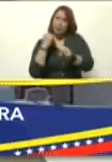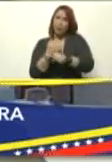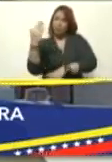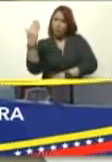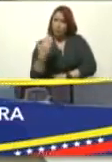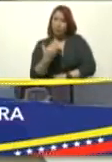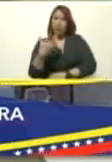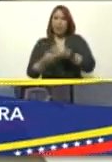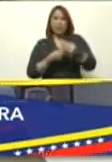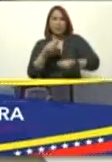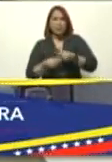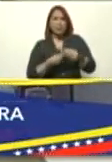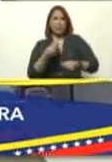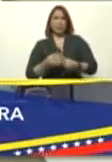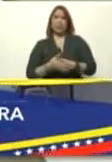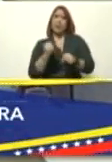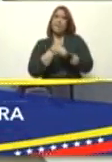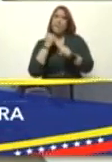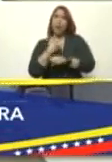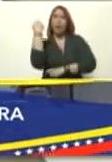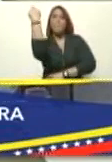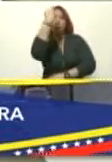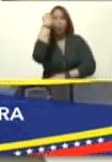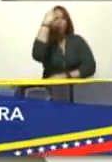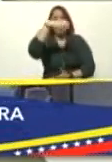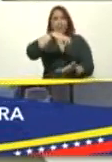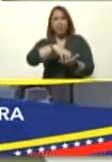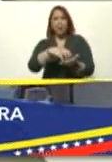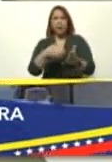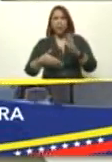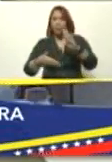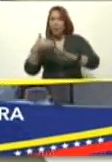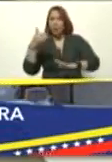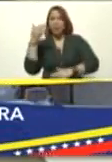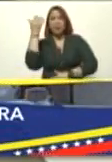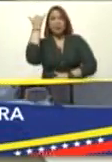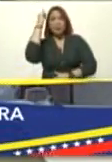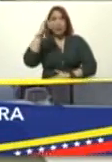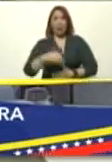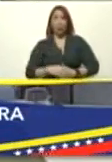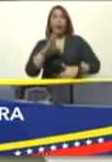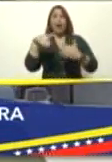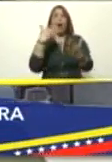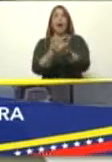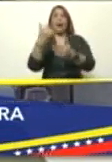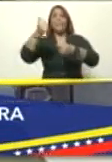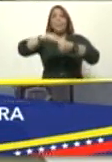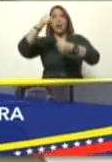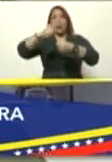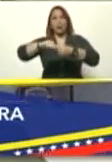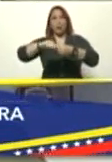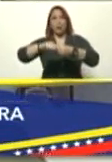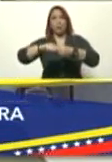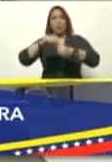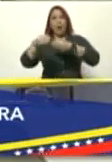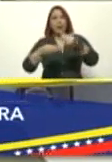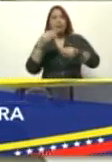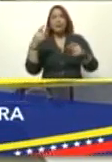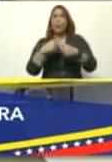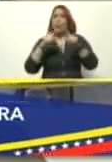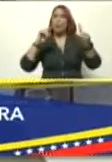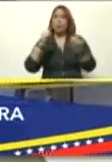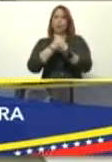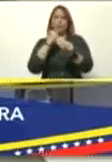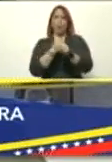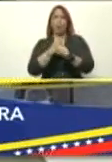cumplir una misión desde Apure y salieron de Yaracuy a Maracaibo a cumplir otra misión.